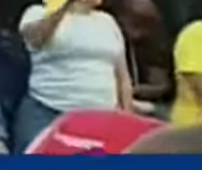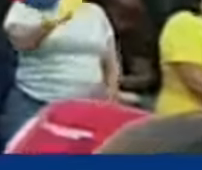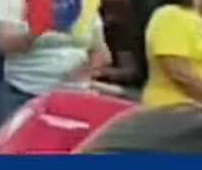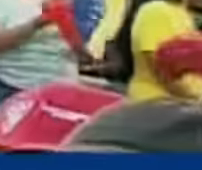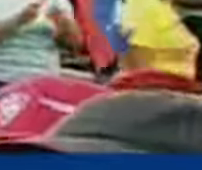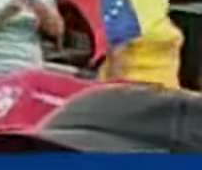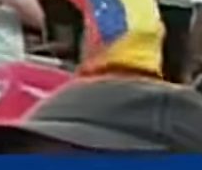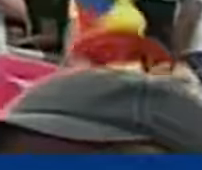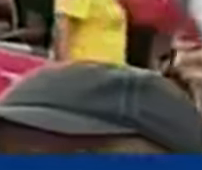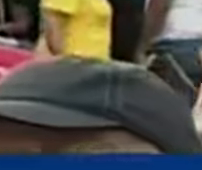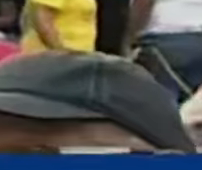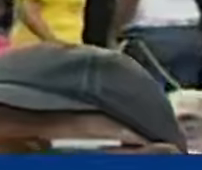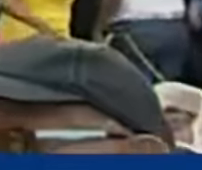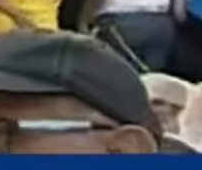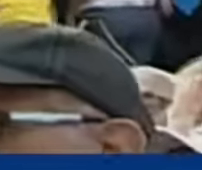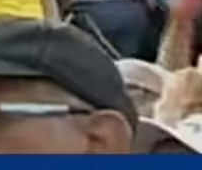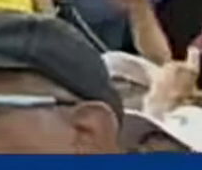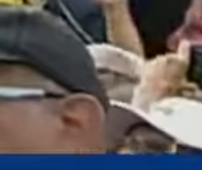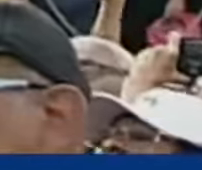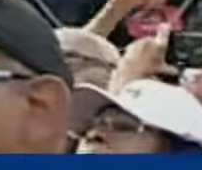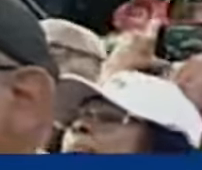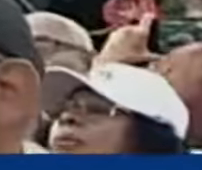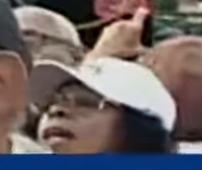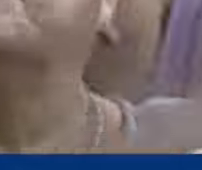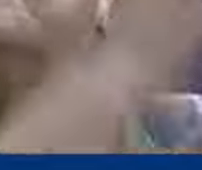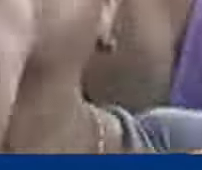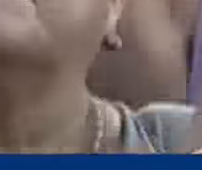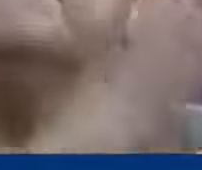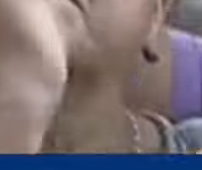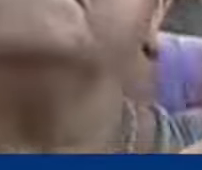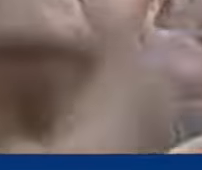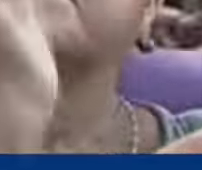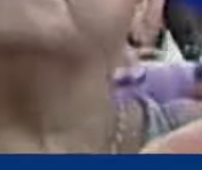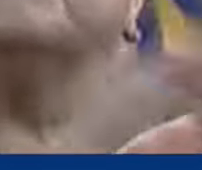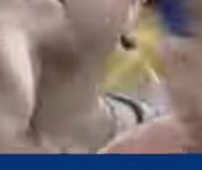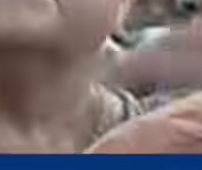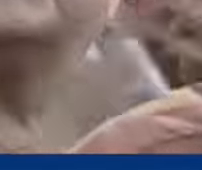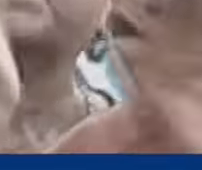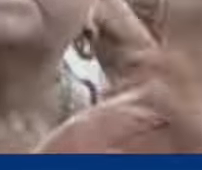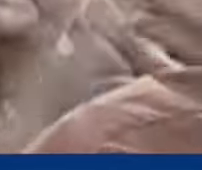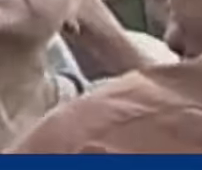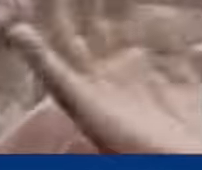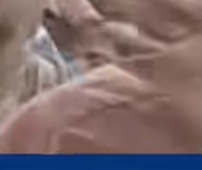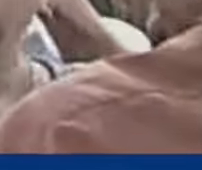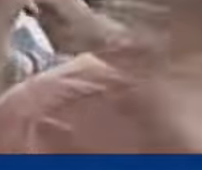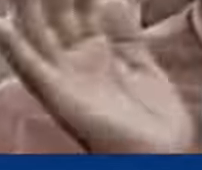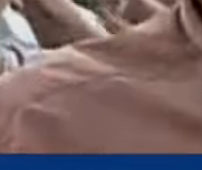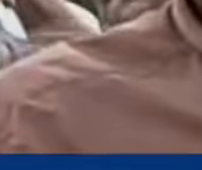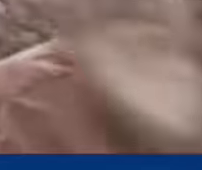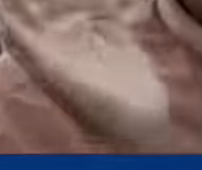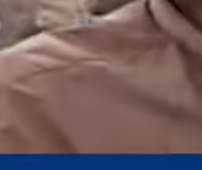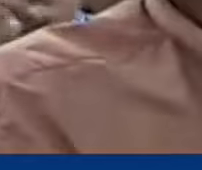cohete y tírenlo para arriba. Y con los abuelos, que viva, que viva.